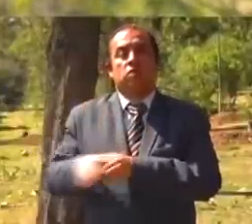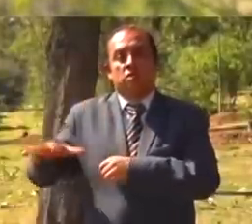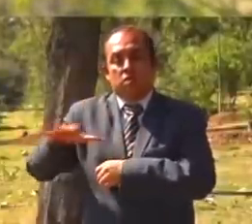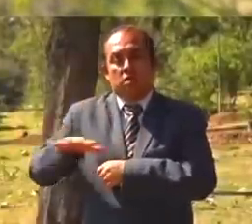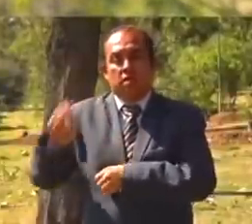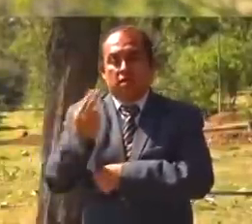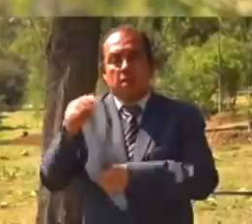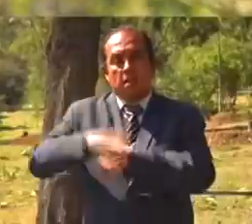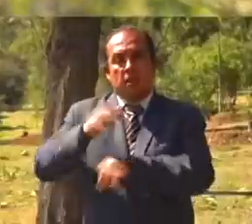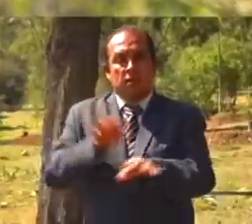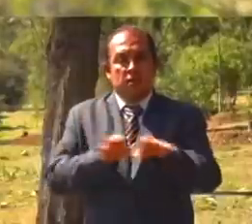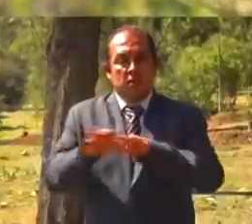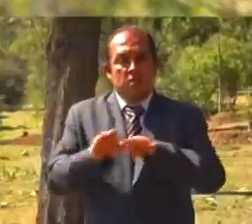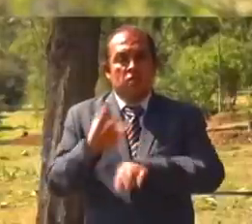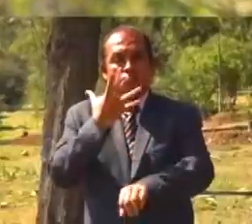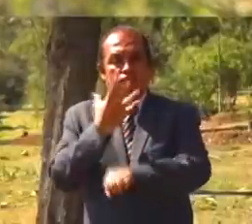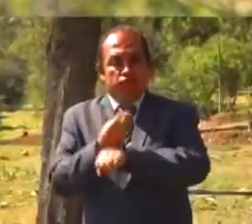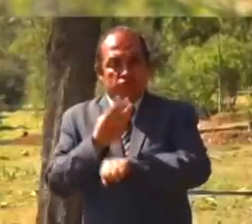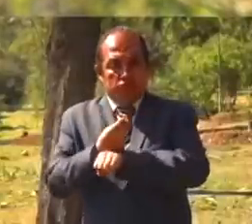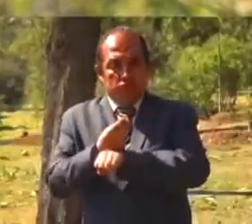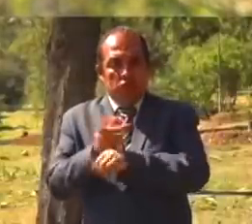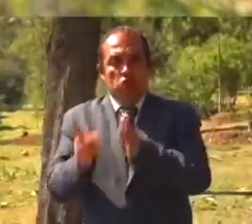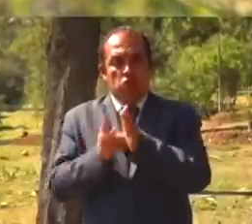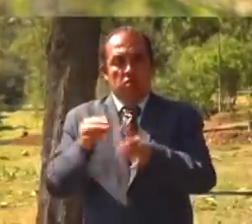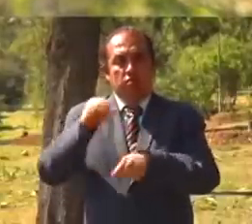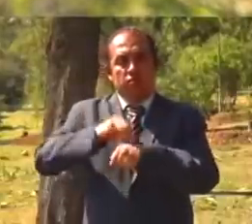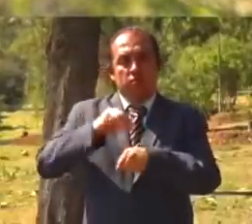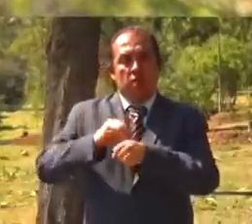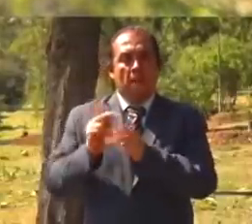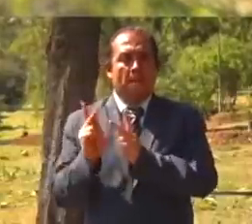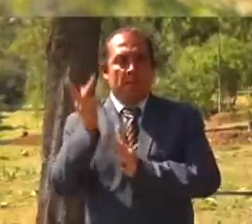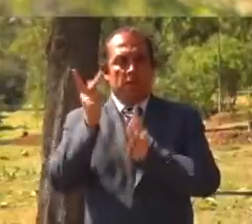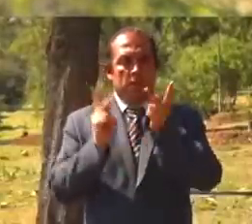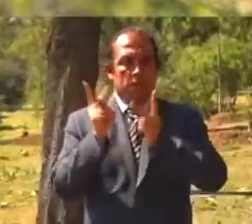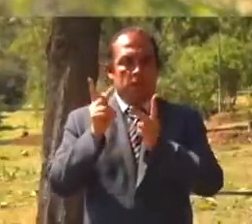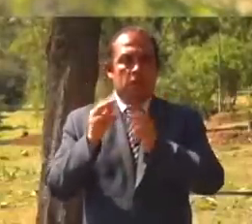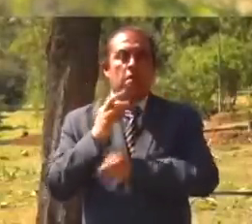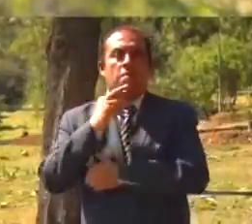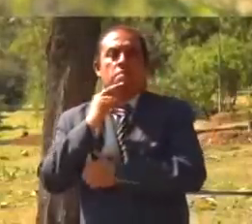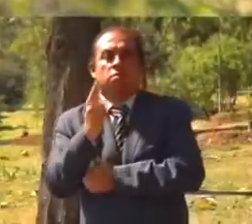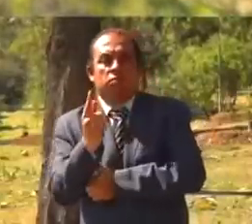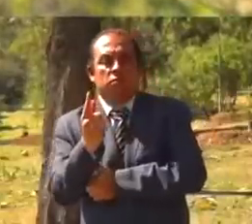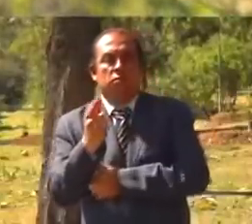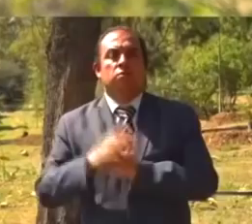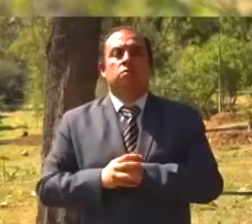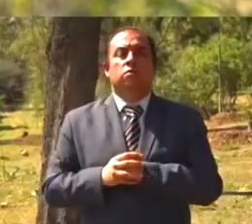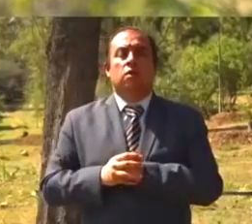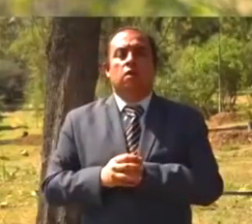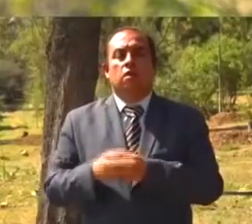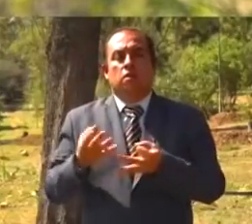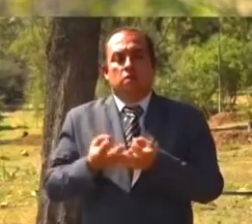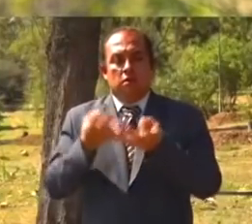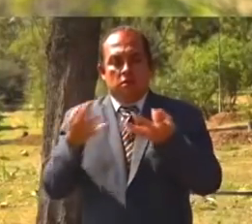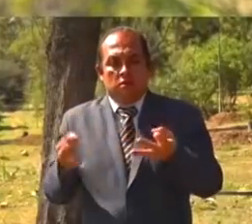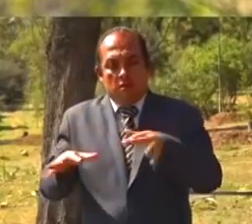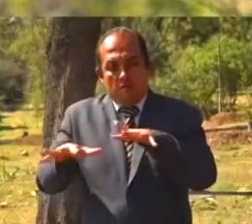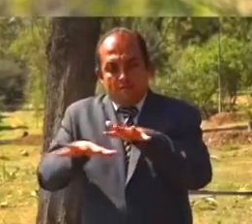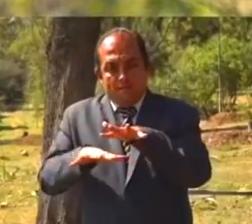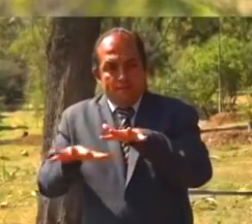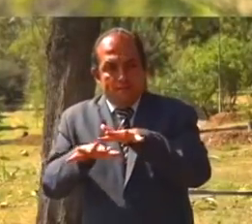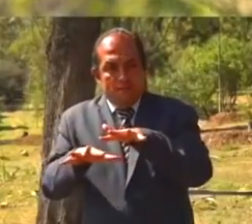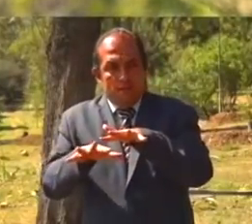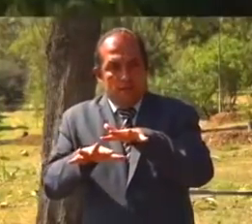necesitan mayor trabajo de saneamiento, de revegetación, de mejora de la tierra, de su